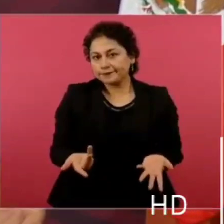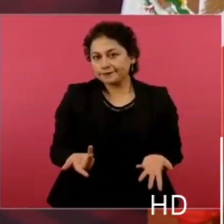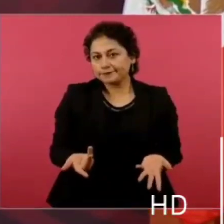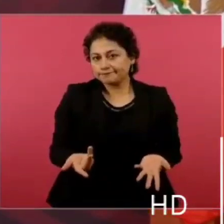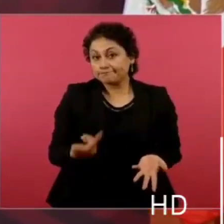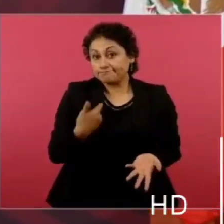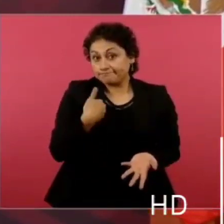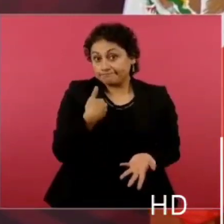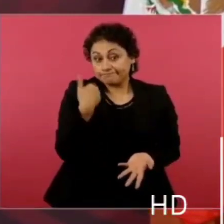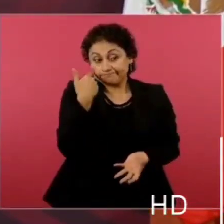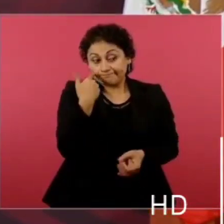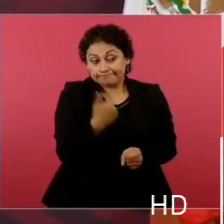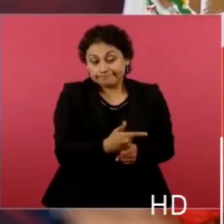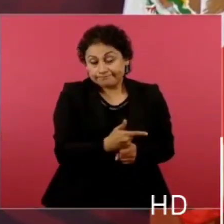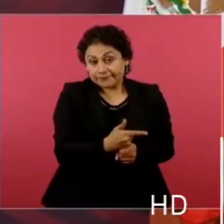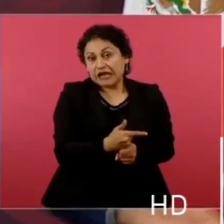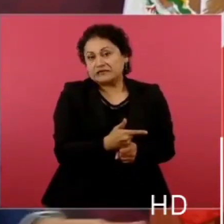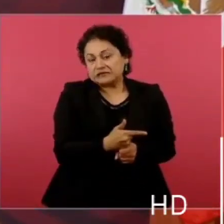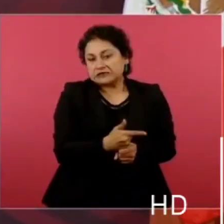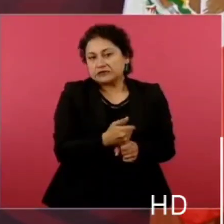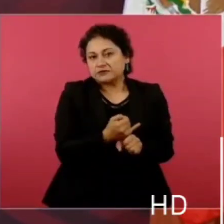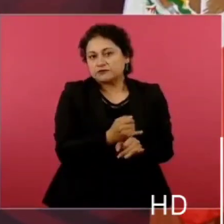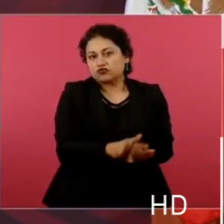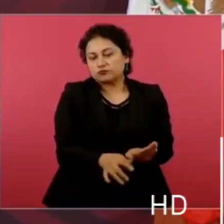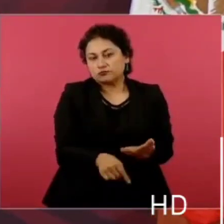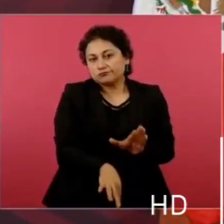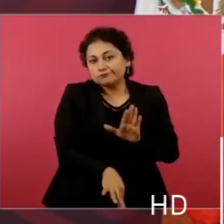esta información, porque además